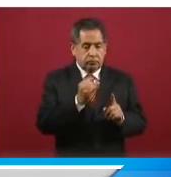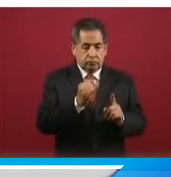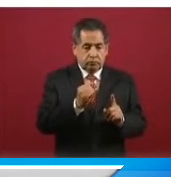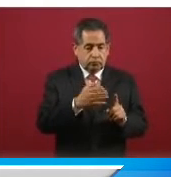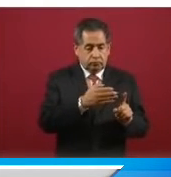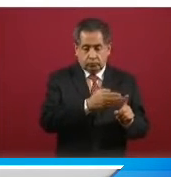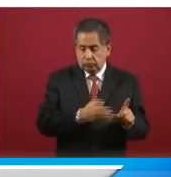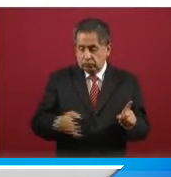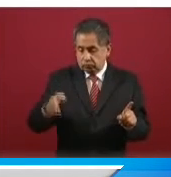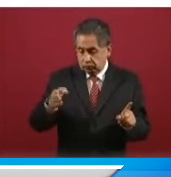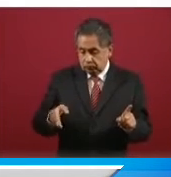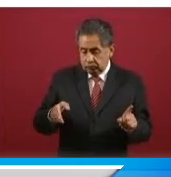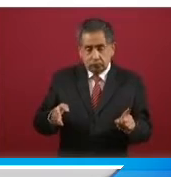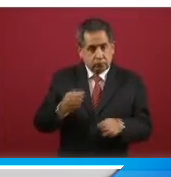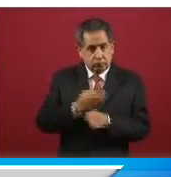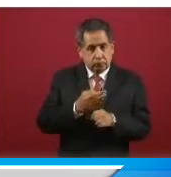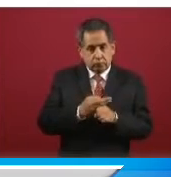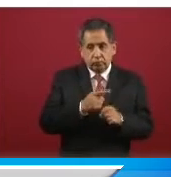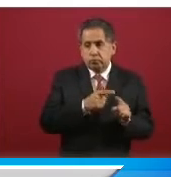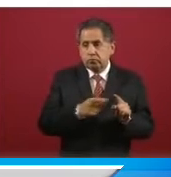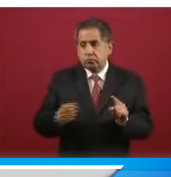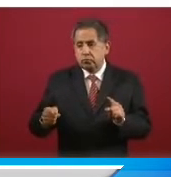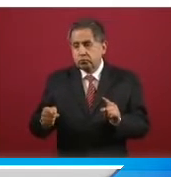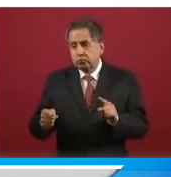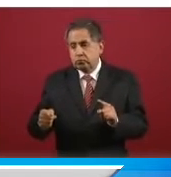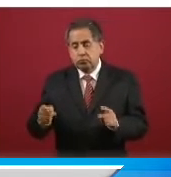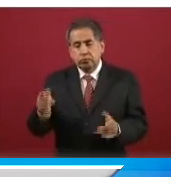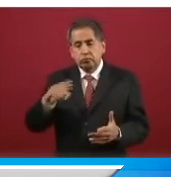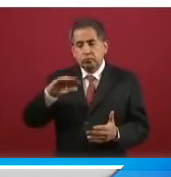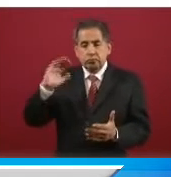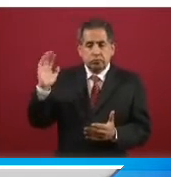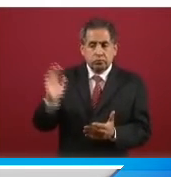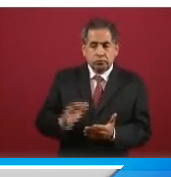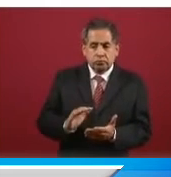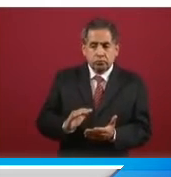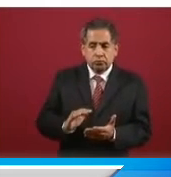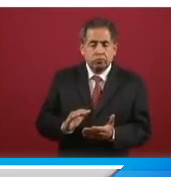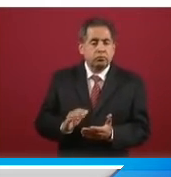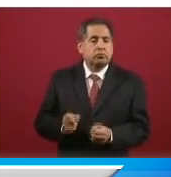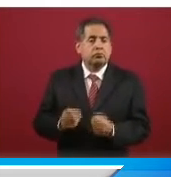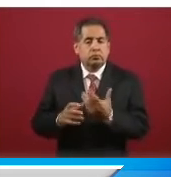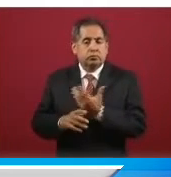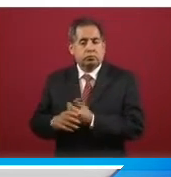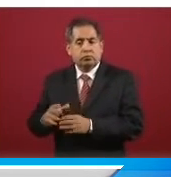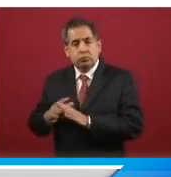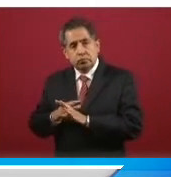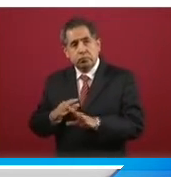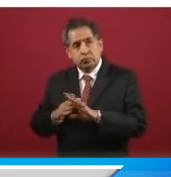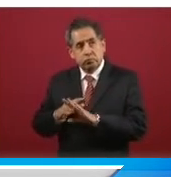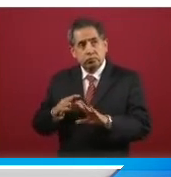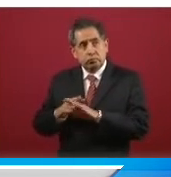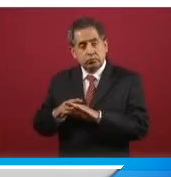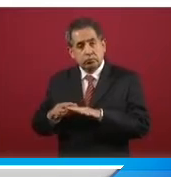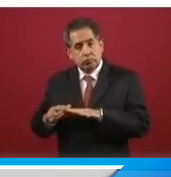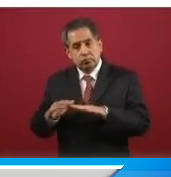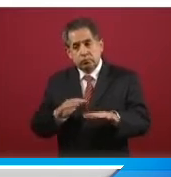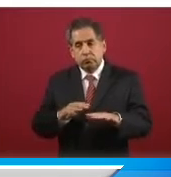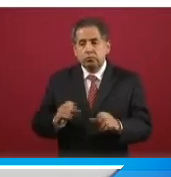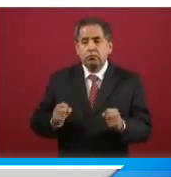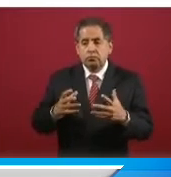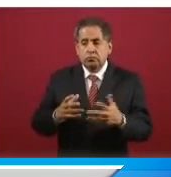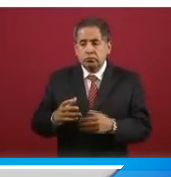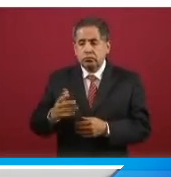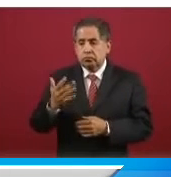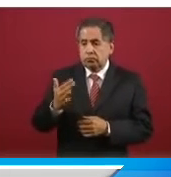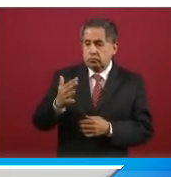mensualmente revisiones de los avances. El principal flujo viene del estado de Texas. En cuanto al flujo migratorio, se tiene la información que los mexicanos que